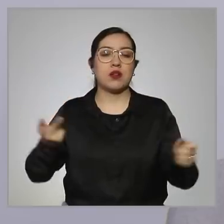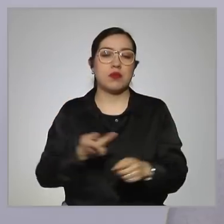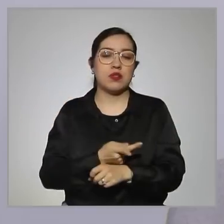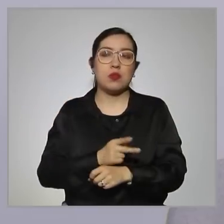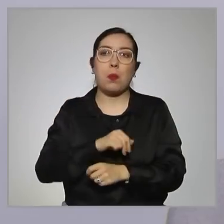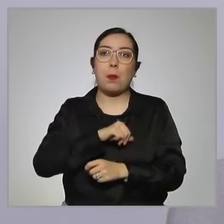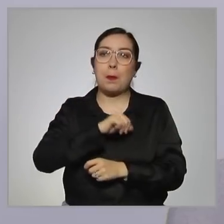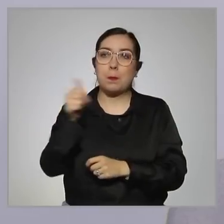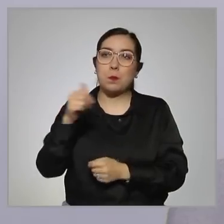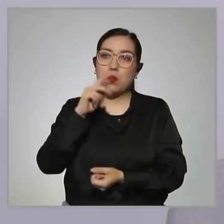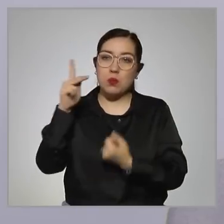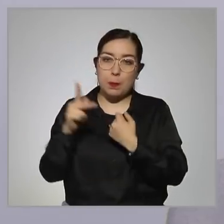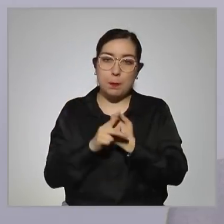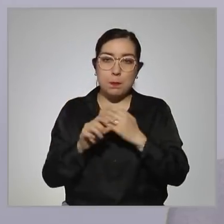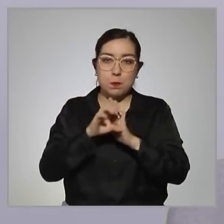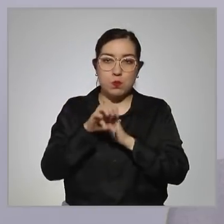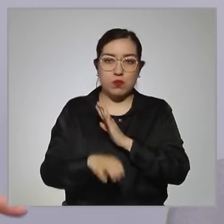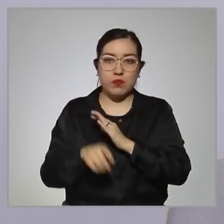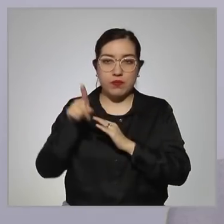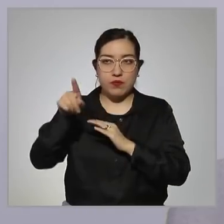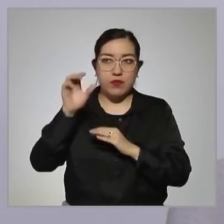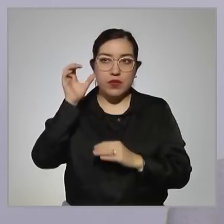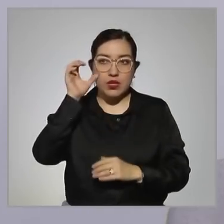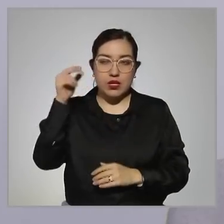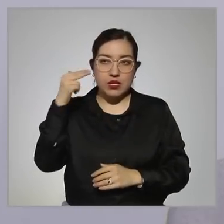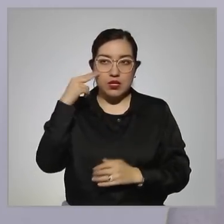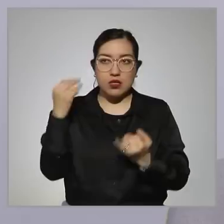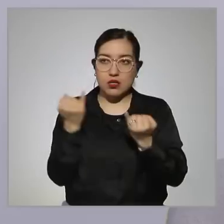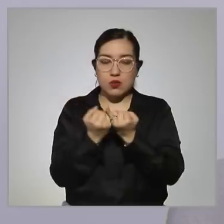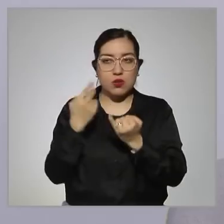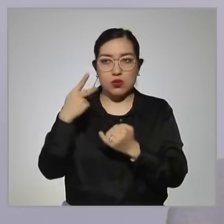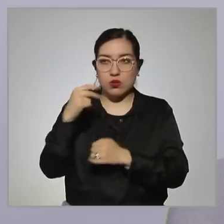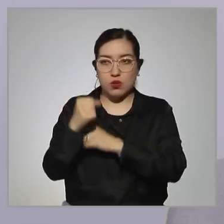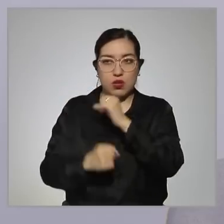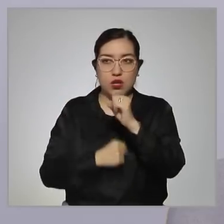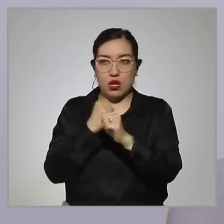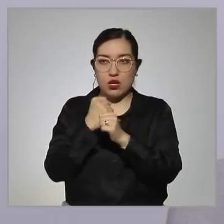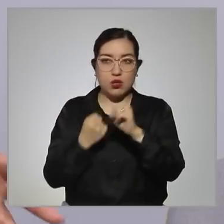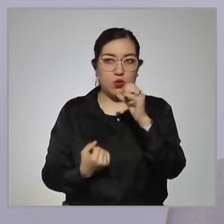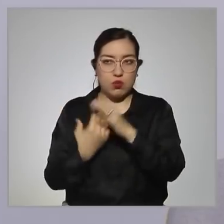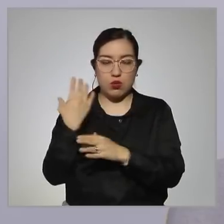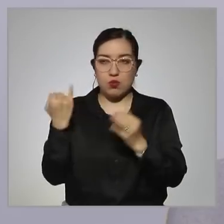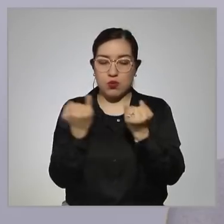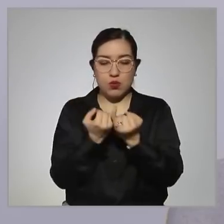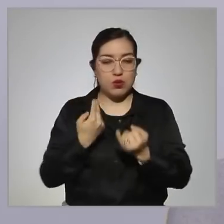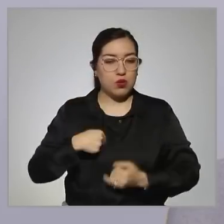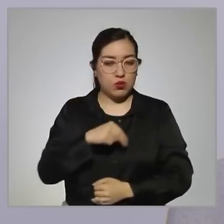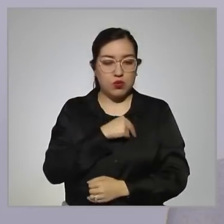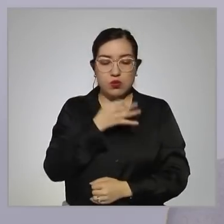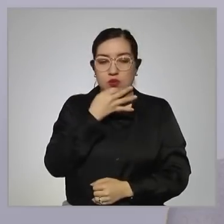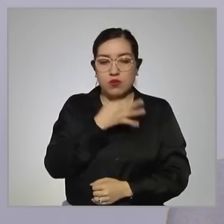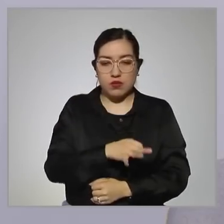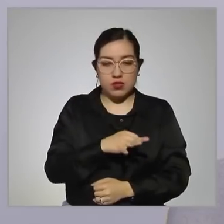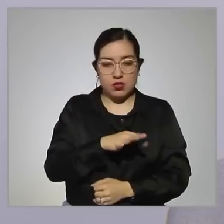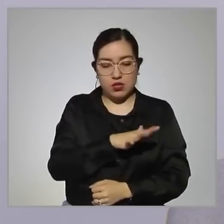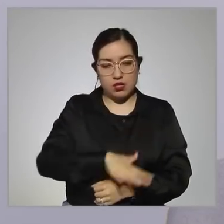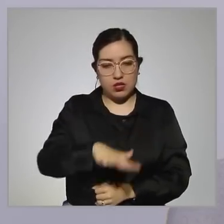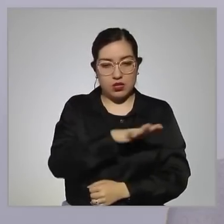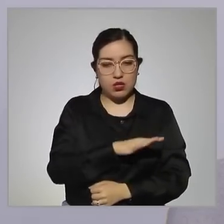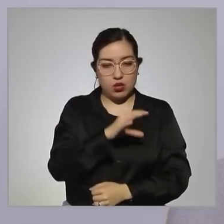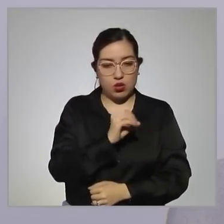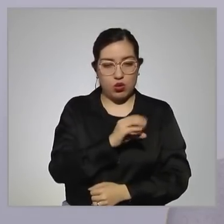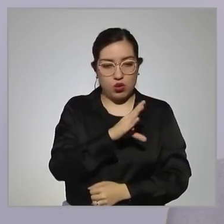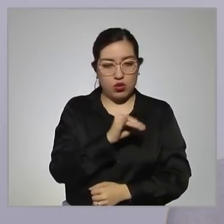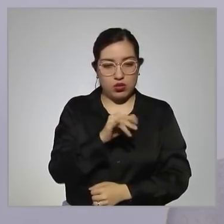otros países, por ejemplo con China, que tampoco coincide su Año Nuevo con el que nosotros celebramos en los países